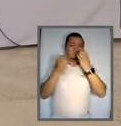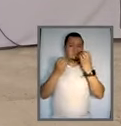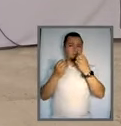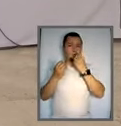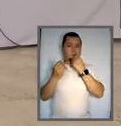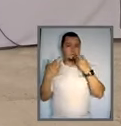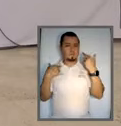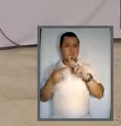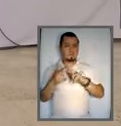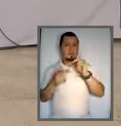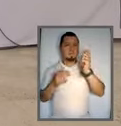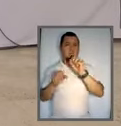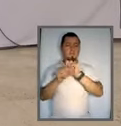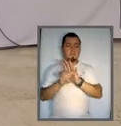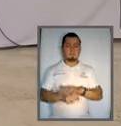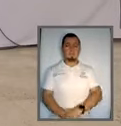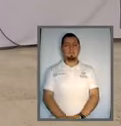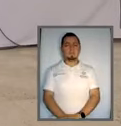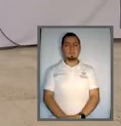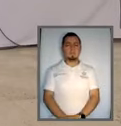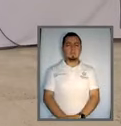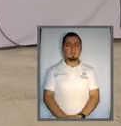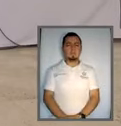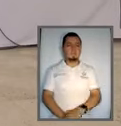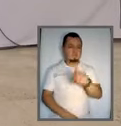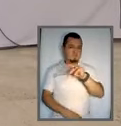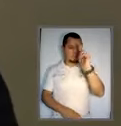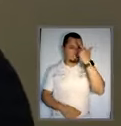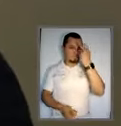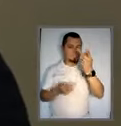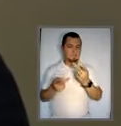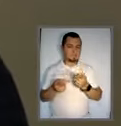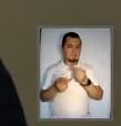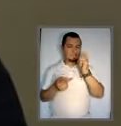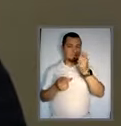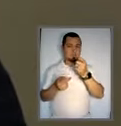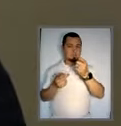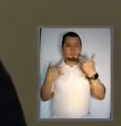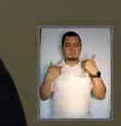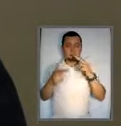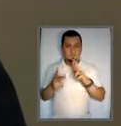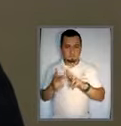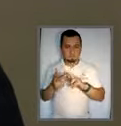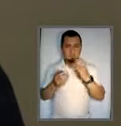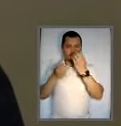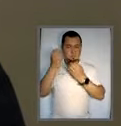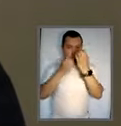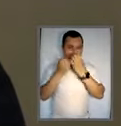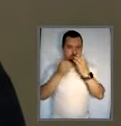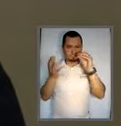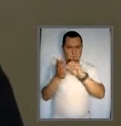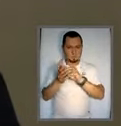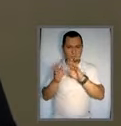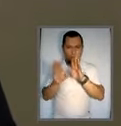este proceso de pandemia. Bueno, recordemos que los profesores se evalúan a través